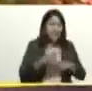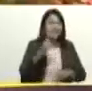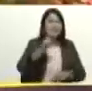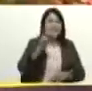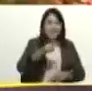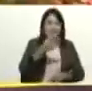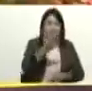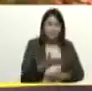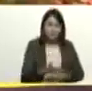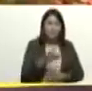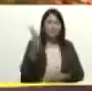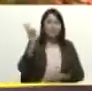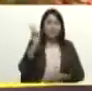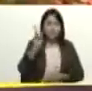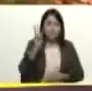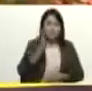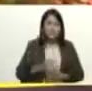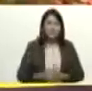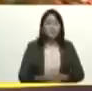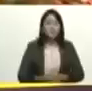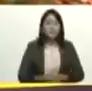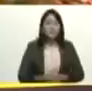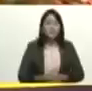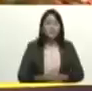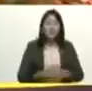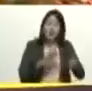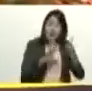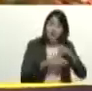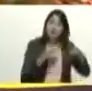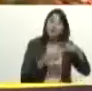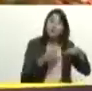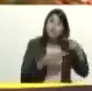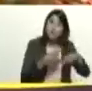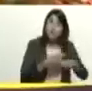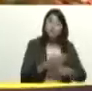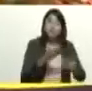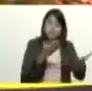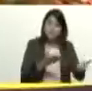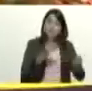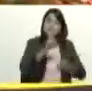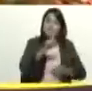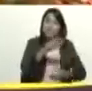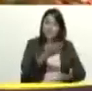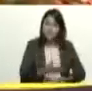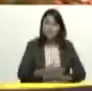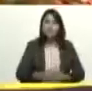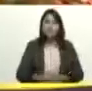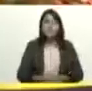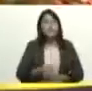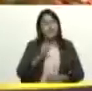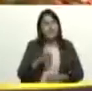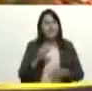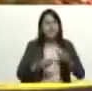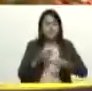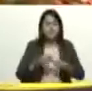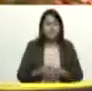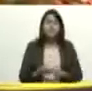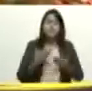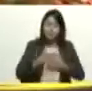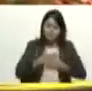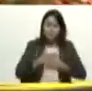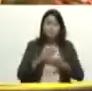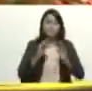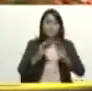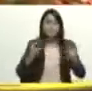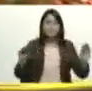sigue necesitando, los cambios revolucionarios que nuestro pueblo sigue anhelando, hacerlo. Por eso te llamo,